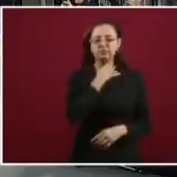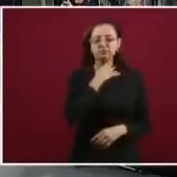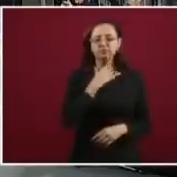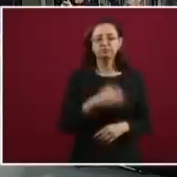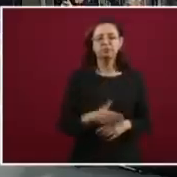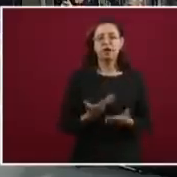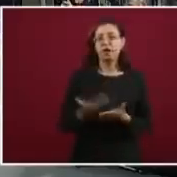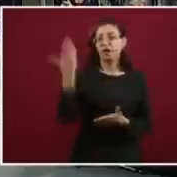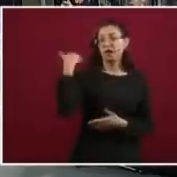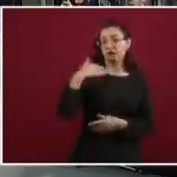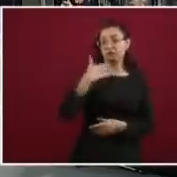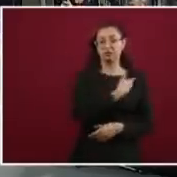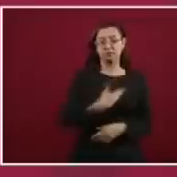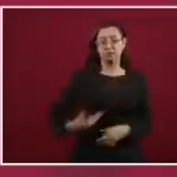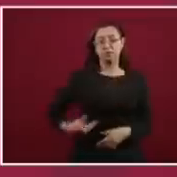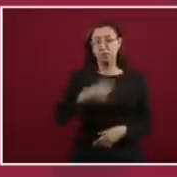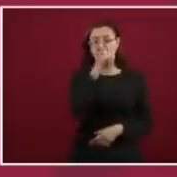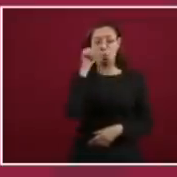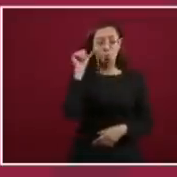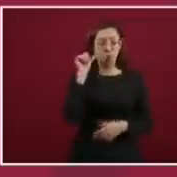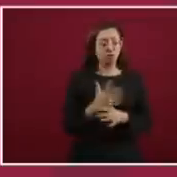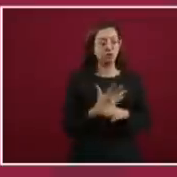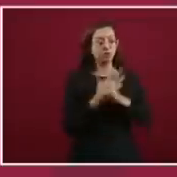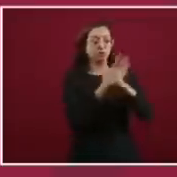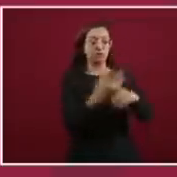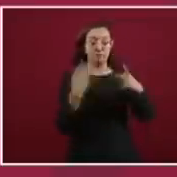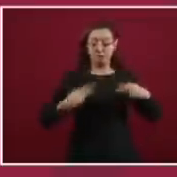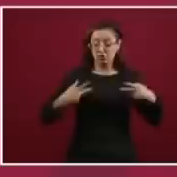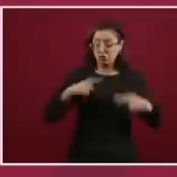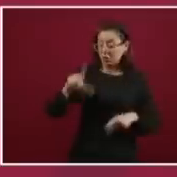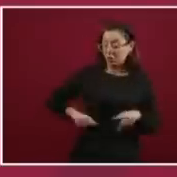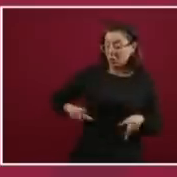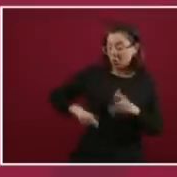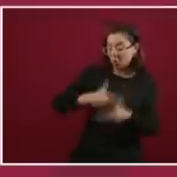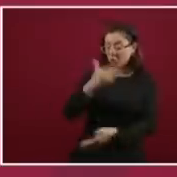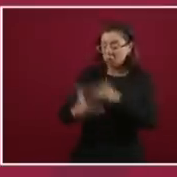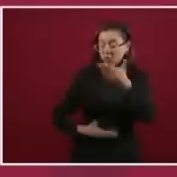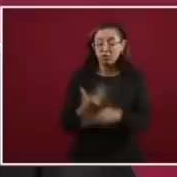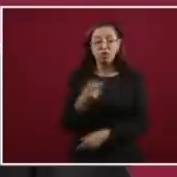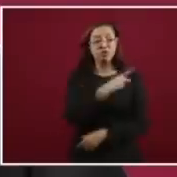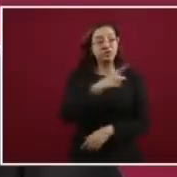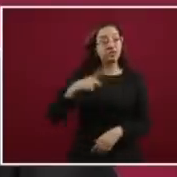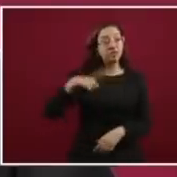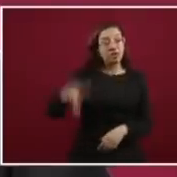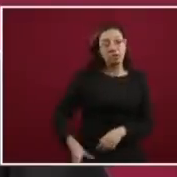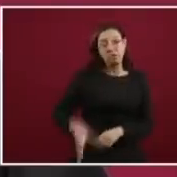a juárez el funcionario tiene que aprender a vivir en la justa medianía